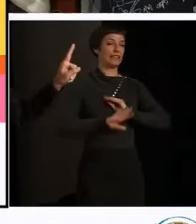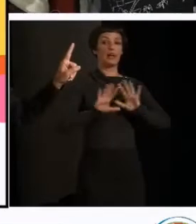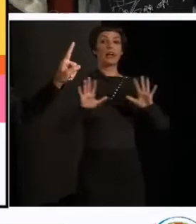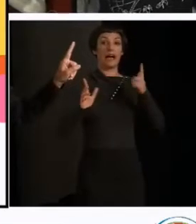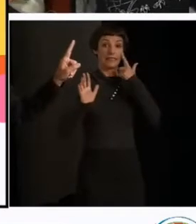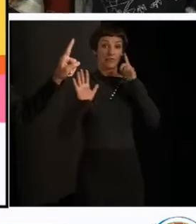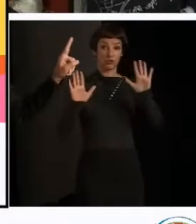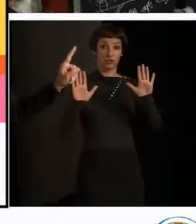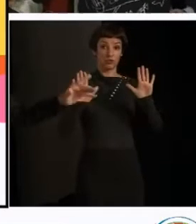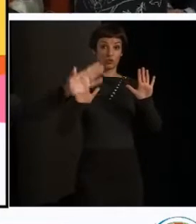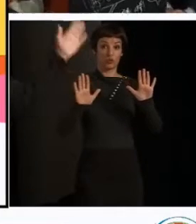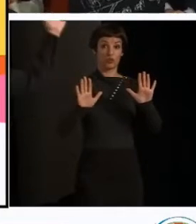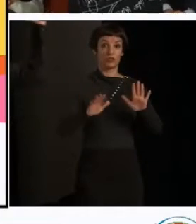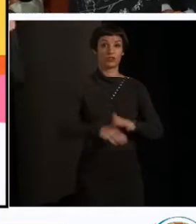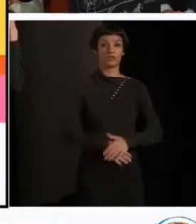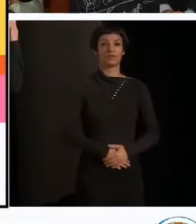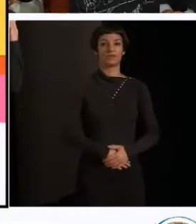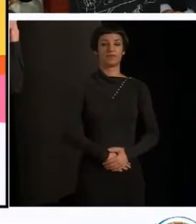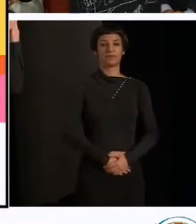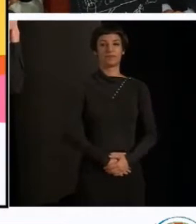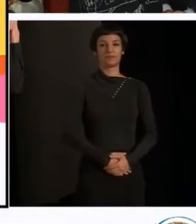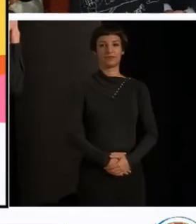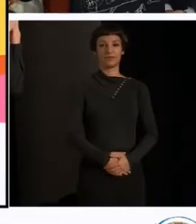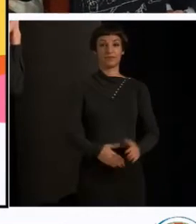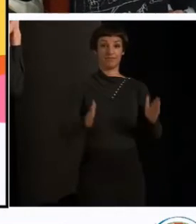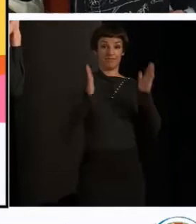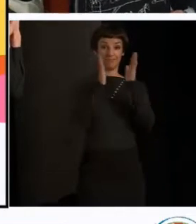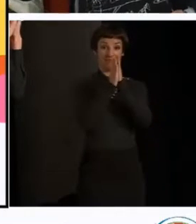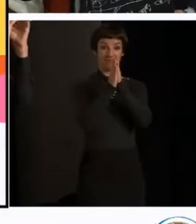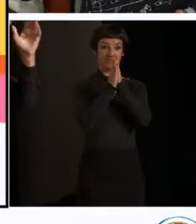atentos. 3, 5, 4 y...